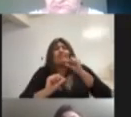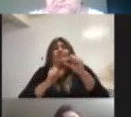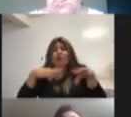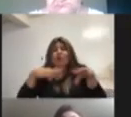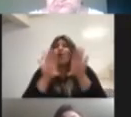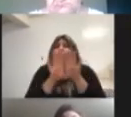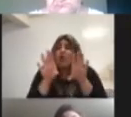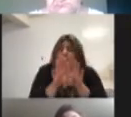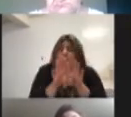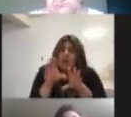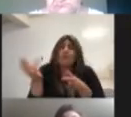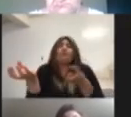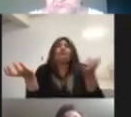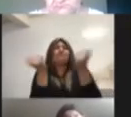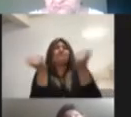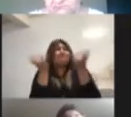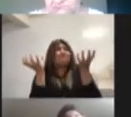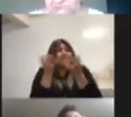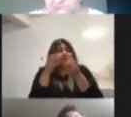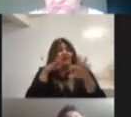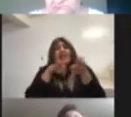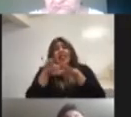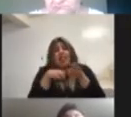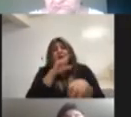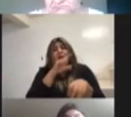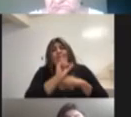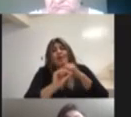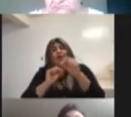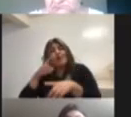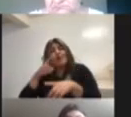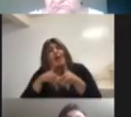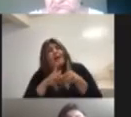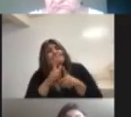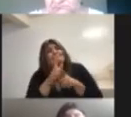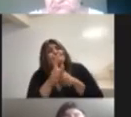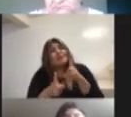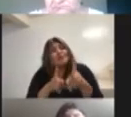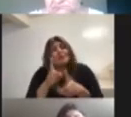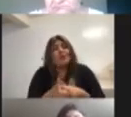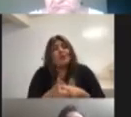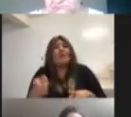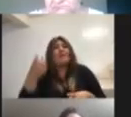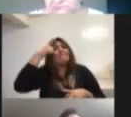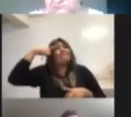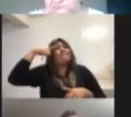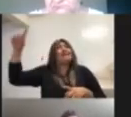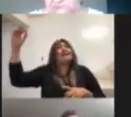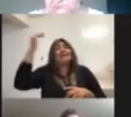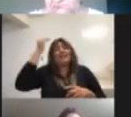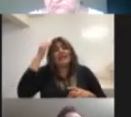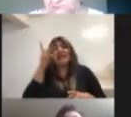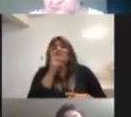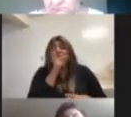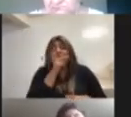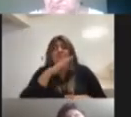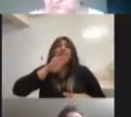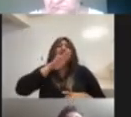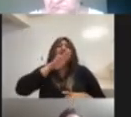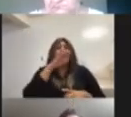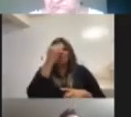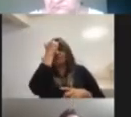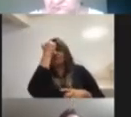secuencia didáctica se va a ir desarrollando, de tal manera que los padres conozcan a lo que se enfrentan,